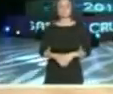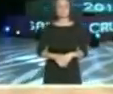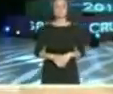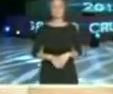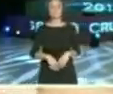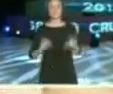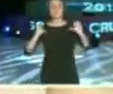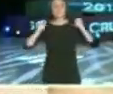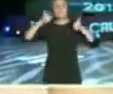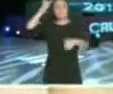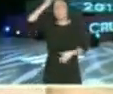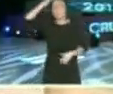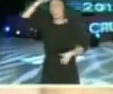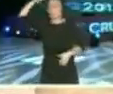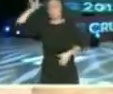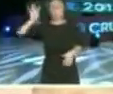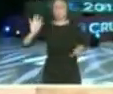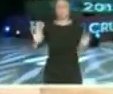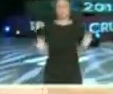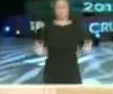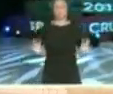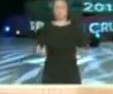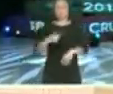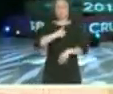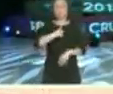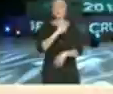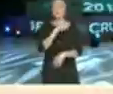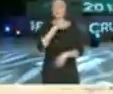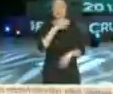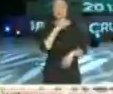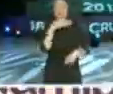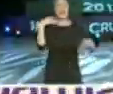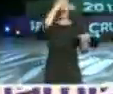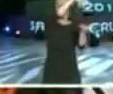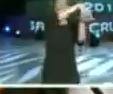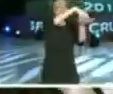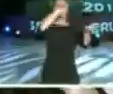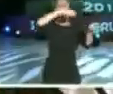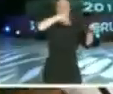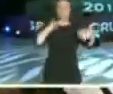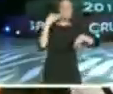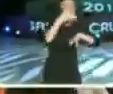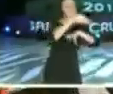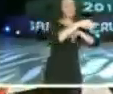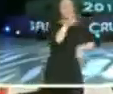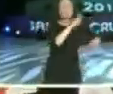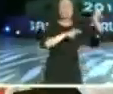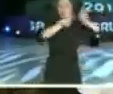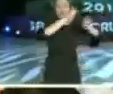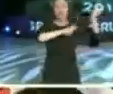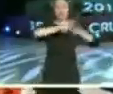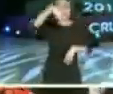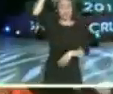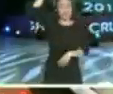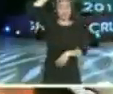Empezamos muy temprano, comenzamos pronto, voy a presidencia. Voy en busca de clavijo,